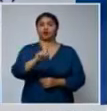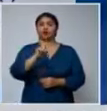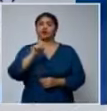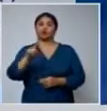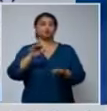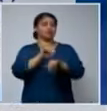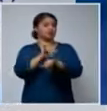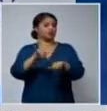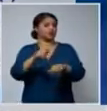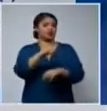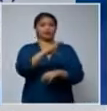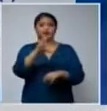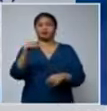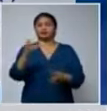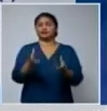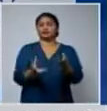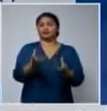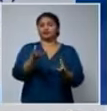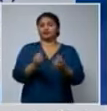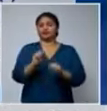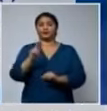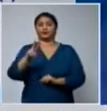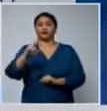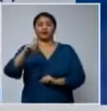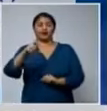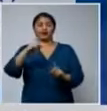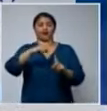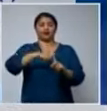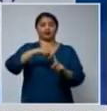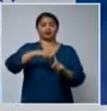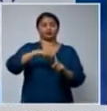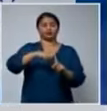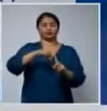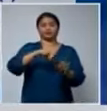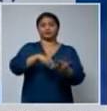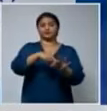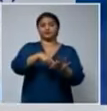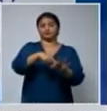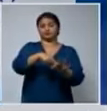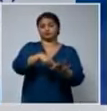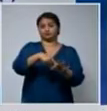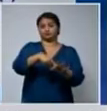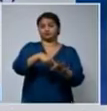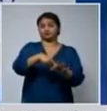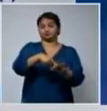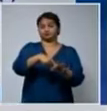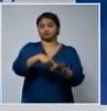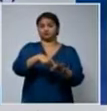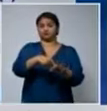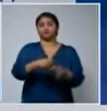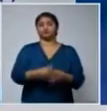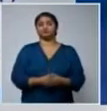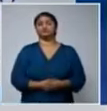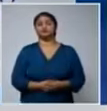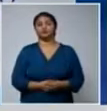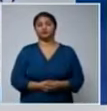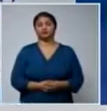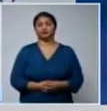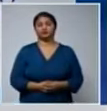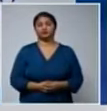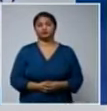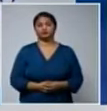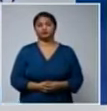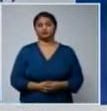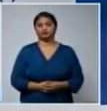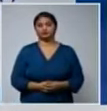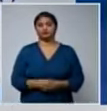Cienfuegos, Villa Clara y Las Tunas y la Isla de la Juventud, el municipio especial Isla de la Juventud, con